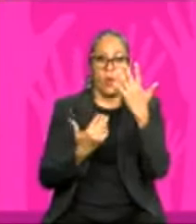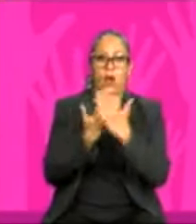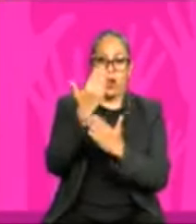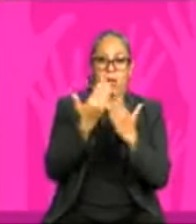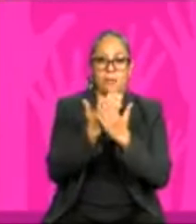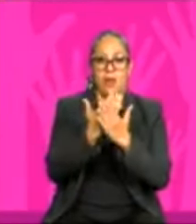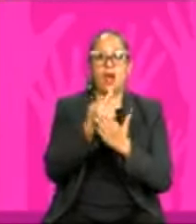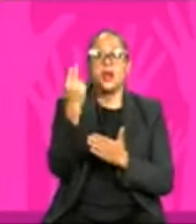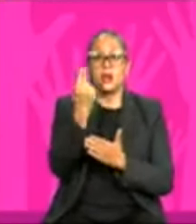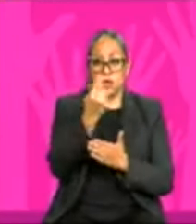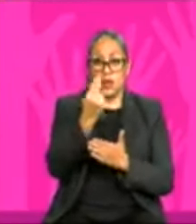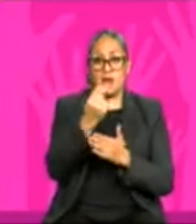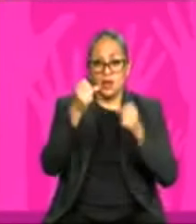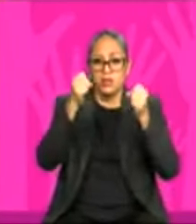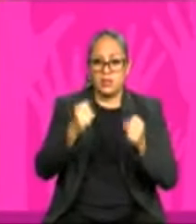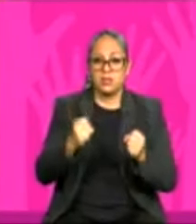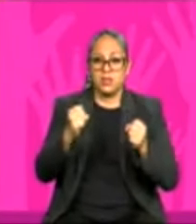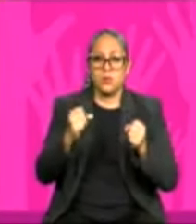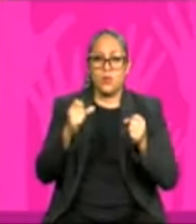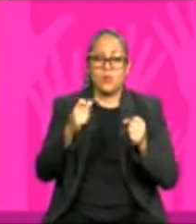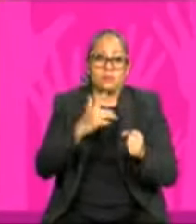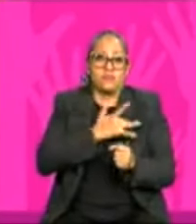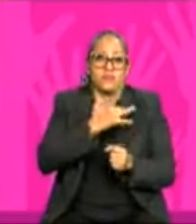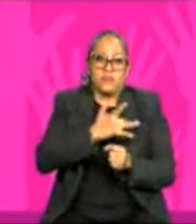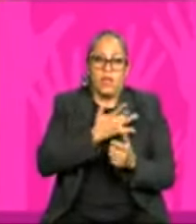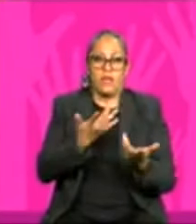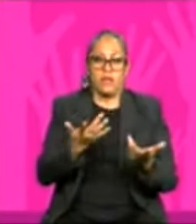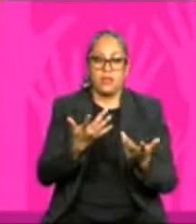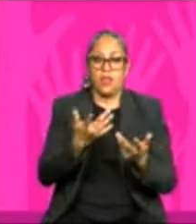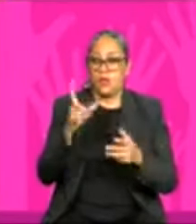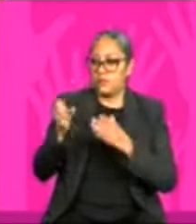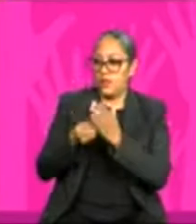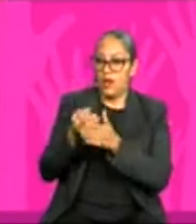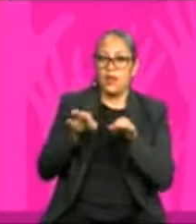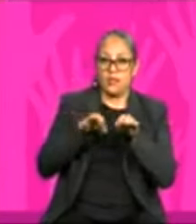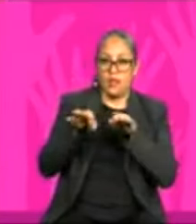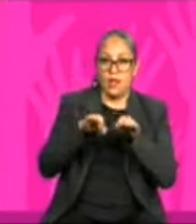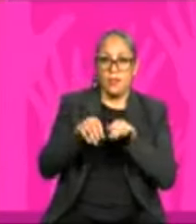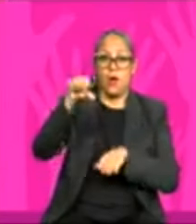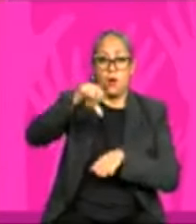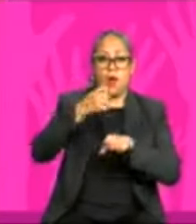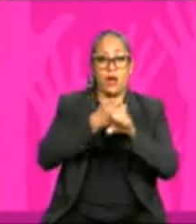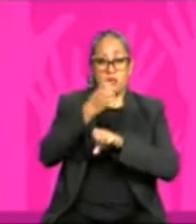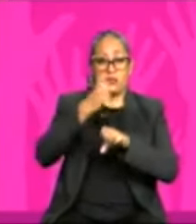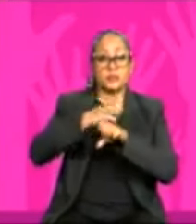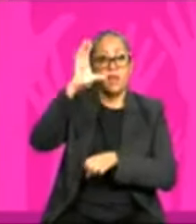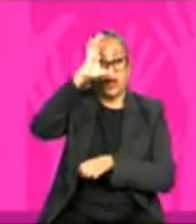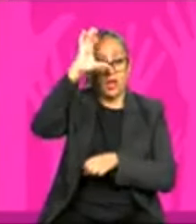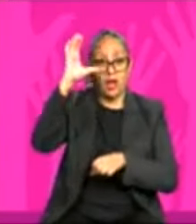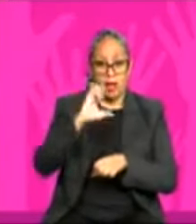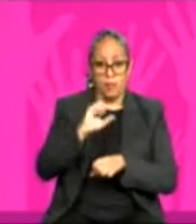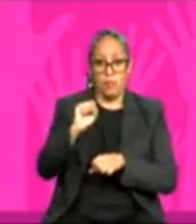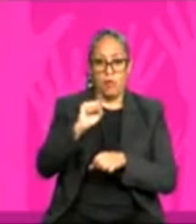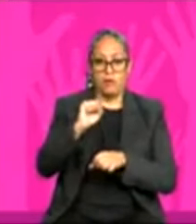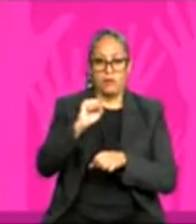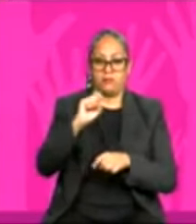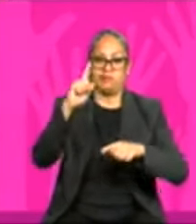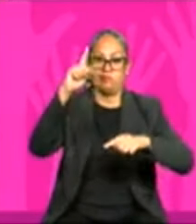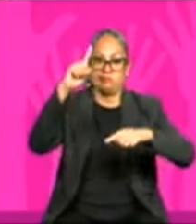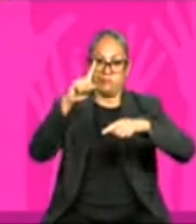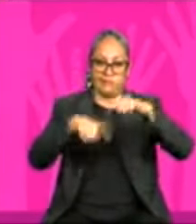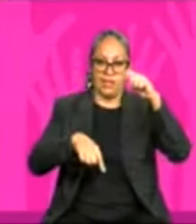tengan seguridad al salir de sus trabajos. Hoy Morelos dejará de ser el estado más inseguro